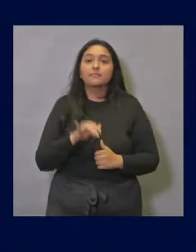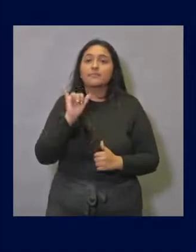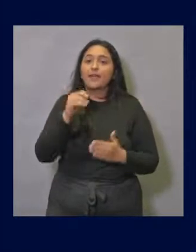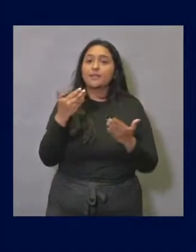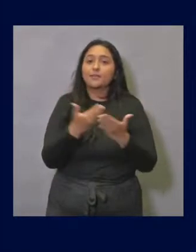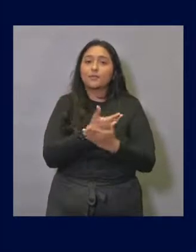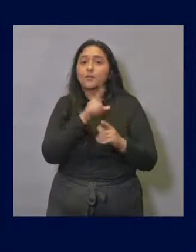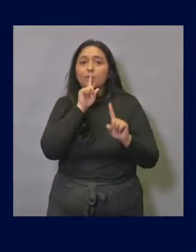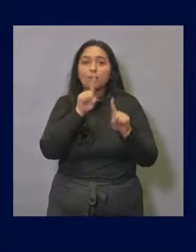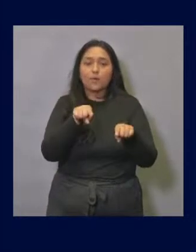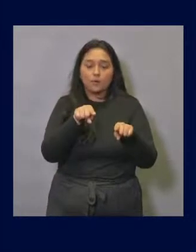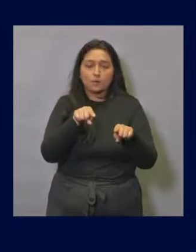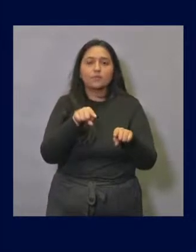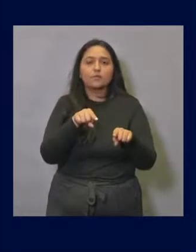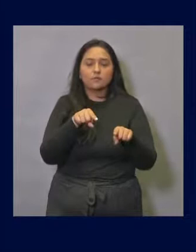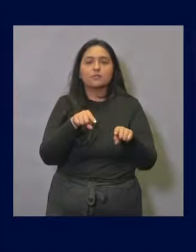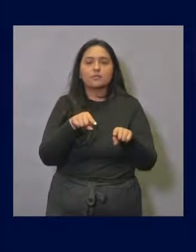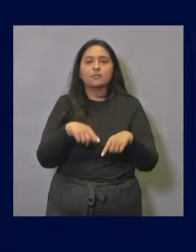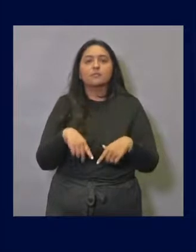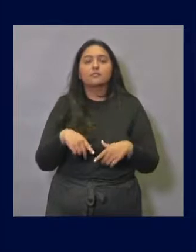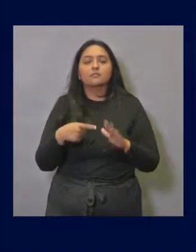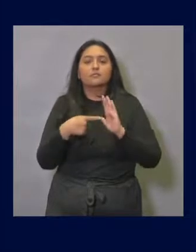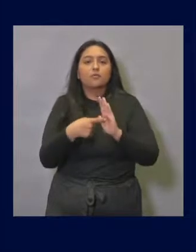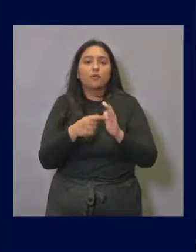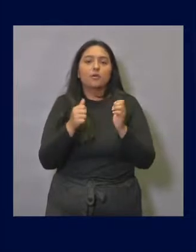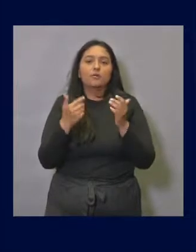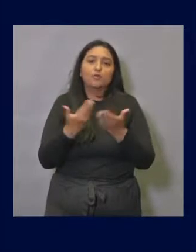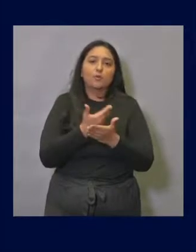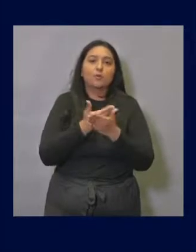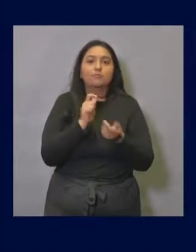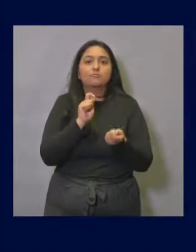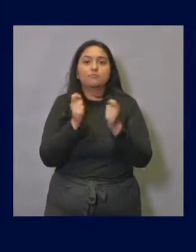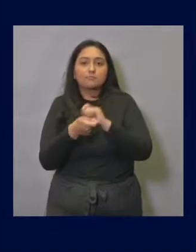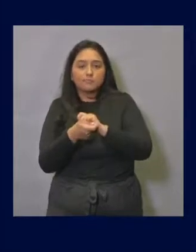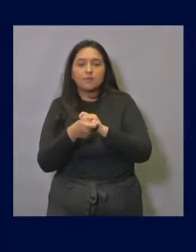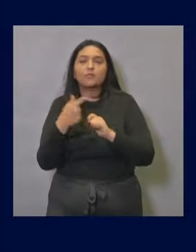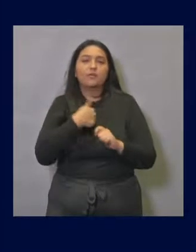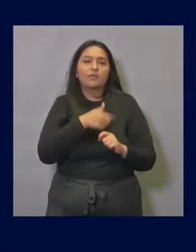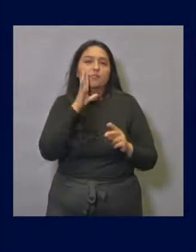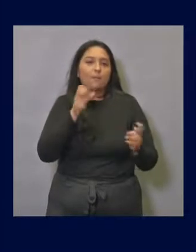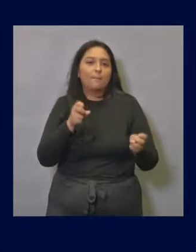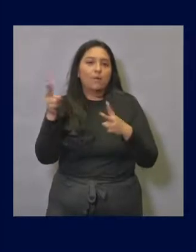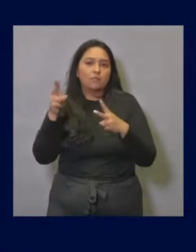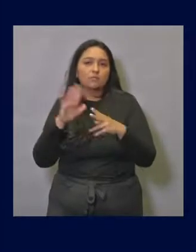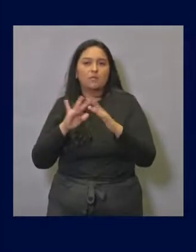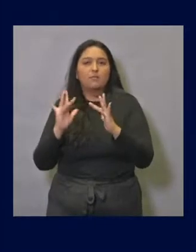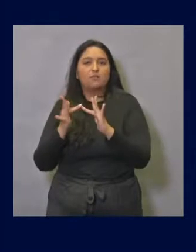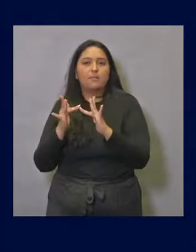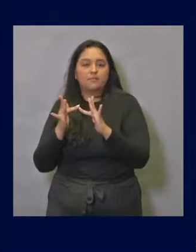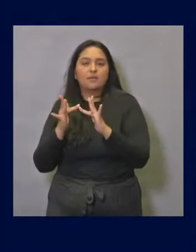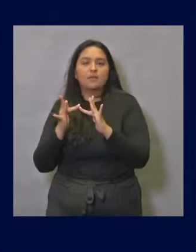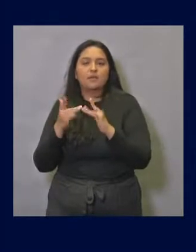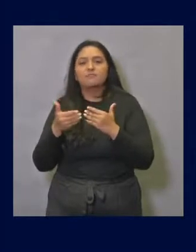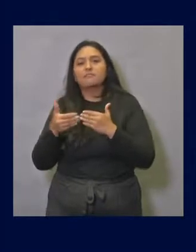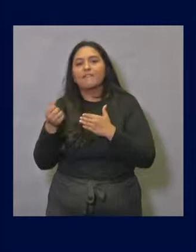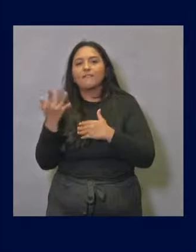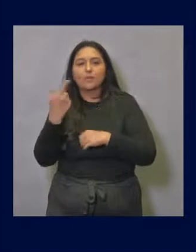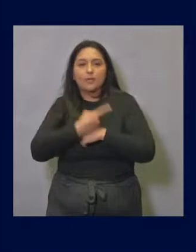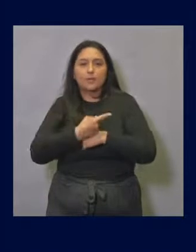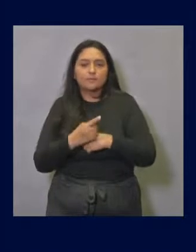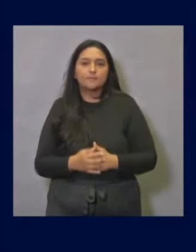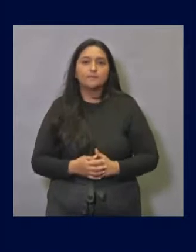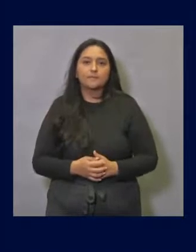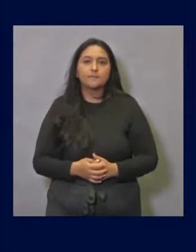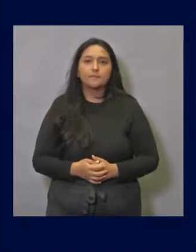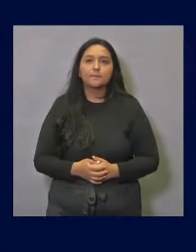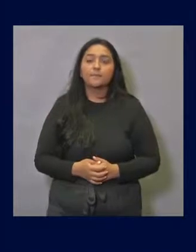actualizada que refleja estas modificaciones en nuestro sitio web en los próximos días. A